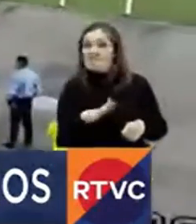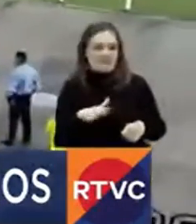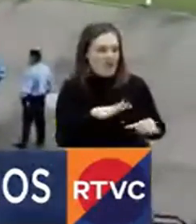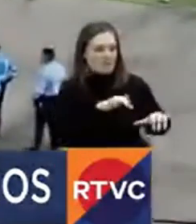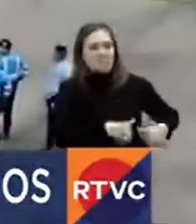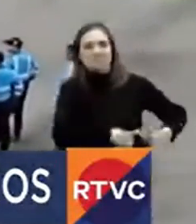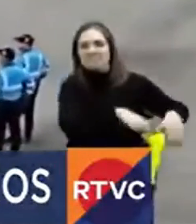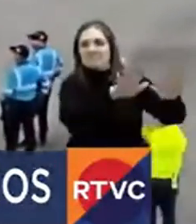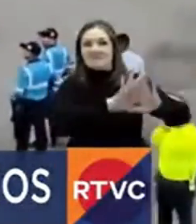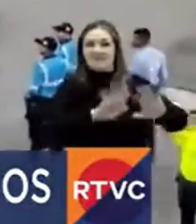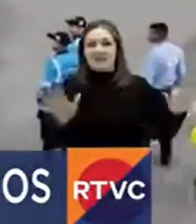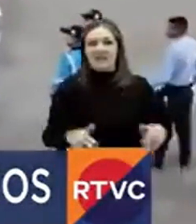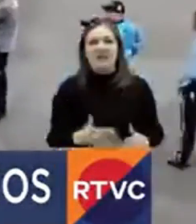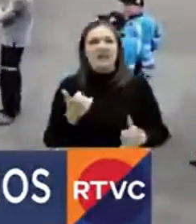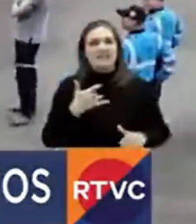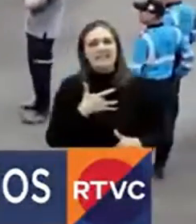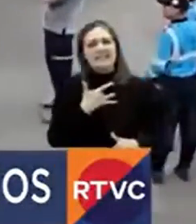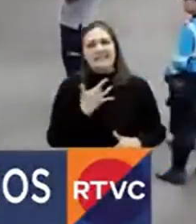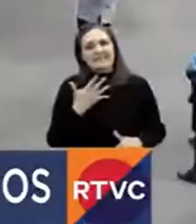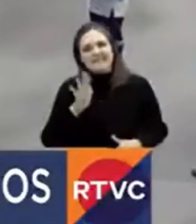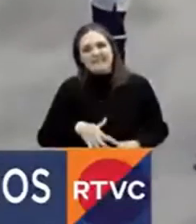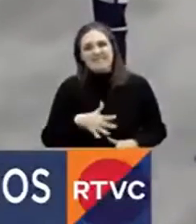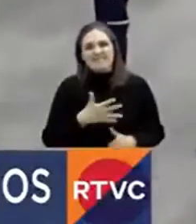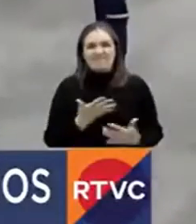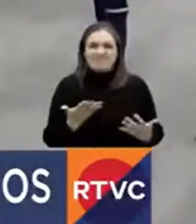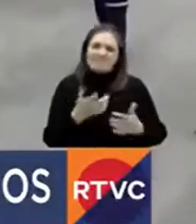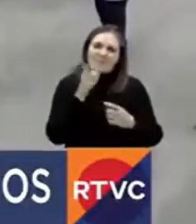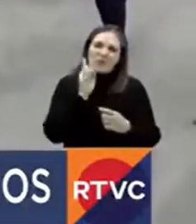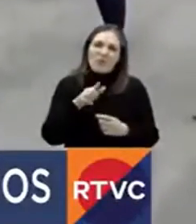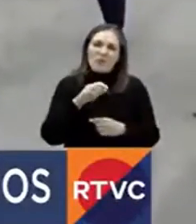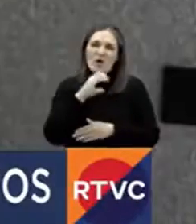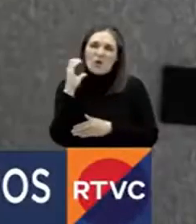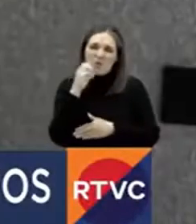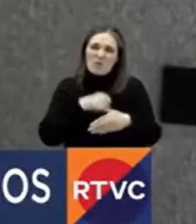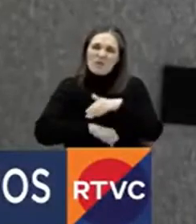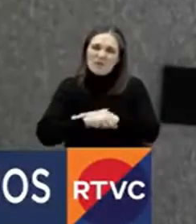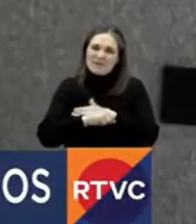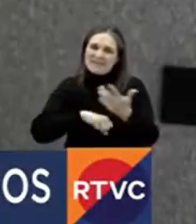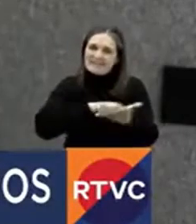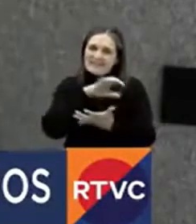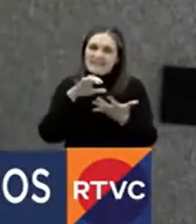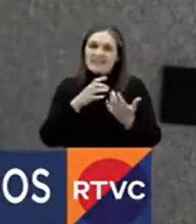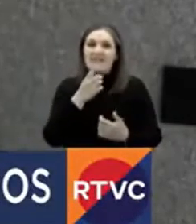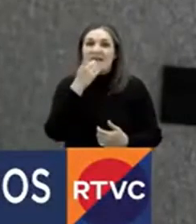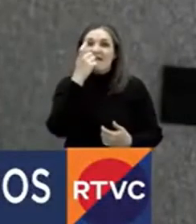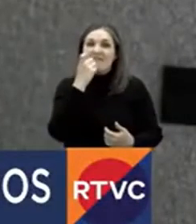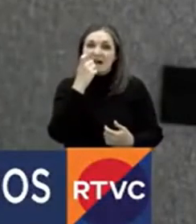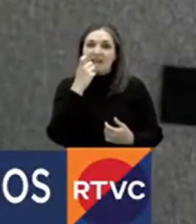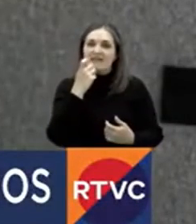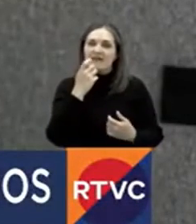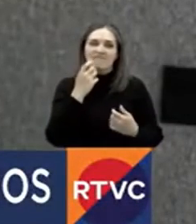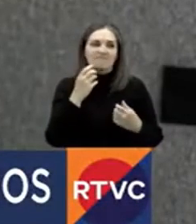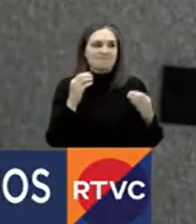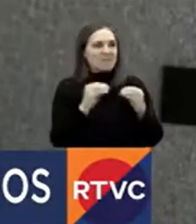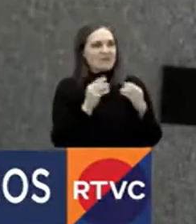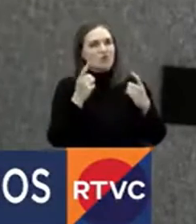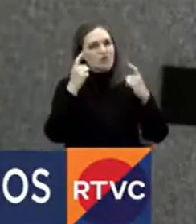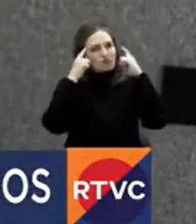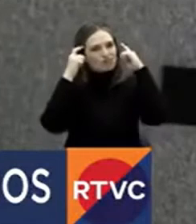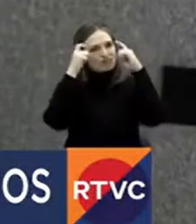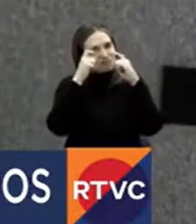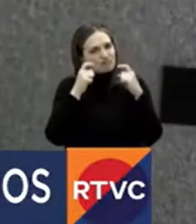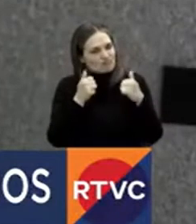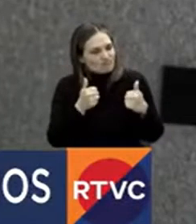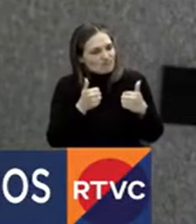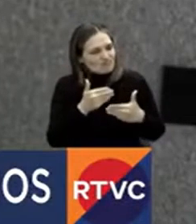una sensación de vacío por los antecedentes recientes en el fútbol colombiano. Todavía nos faltan 2 o 3 remojos más para que pase algo